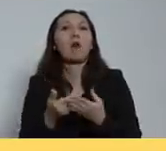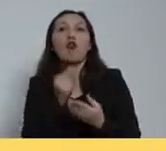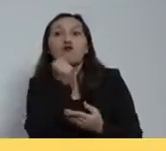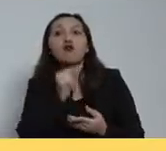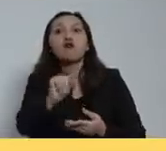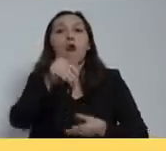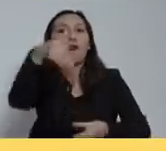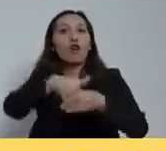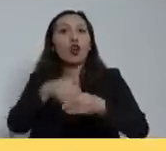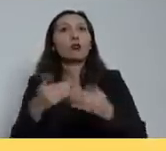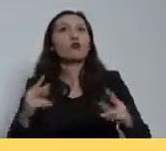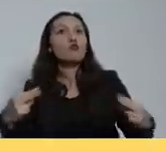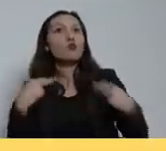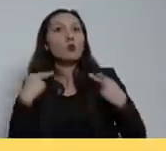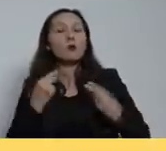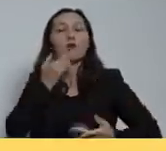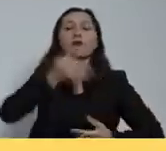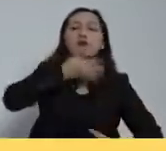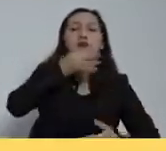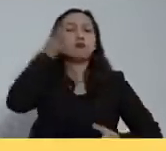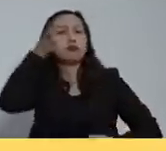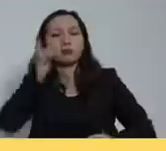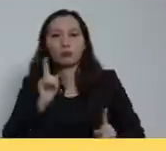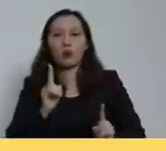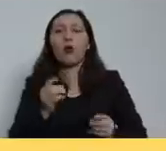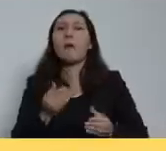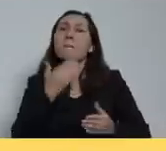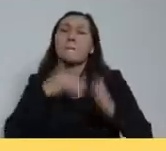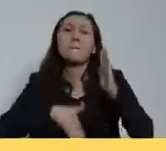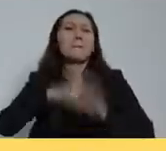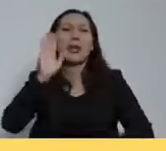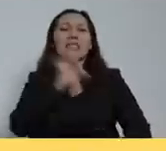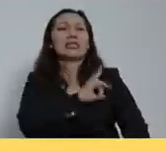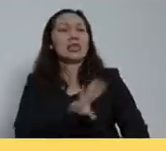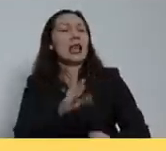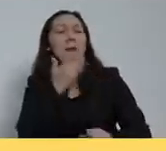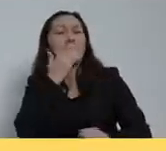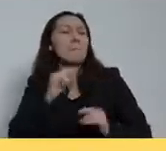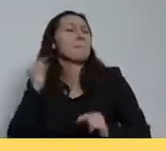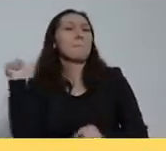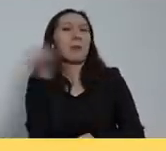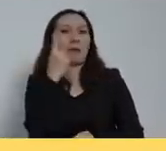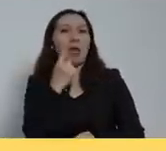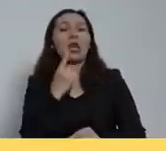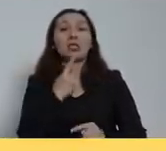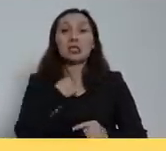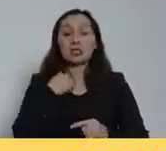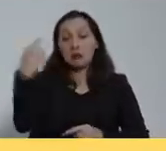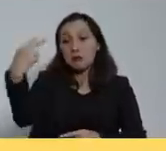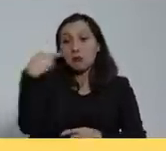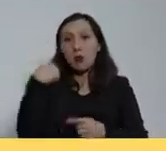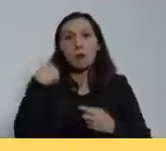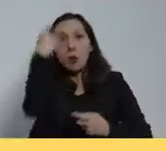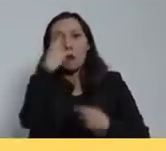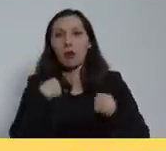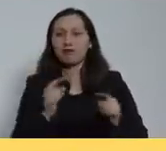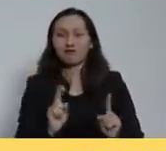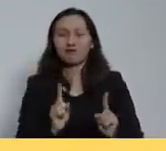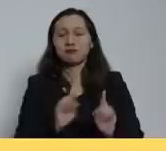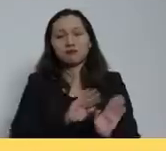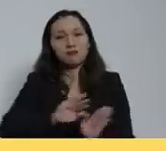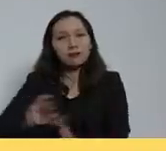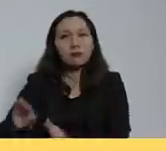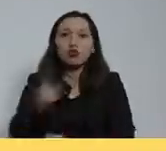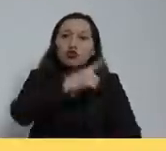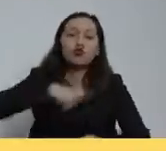electoral próximo. El bien de Chile está sobre cualquier interés personal y eso tenemos que tener un compromiso